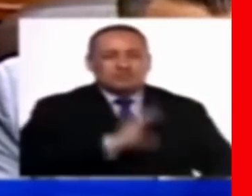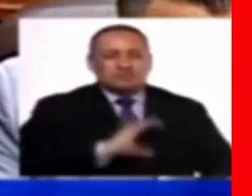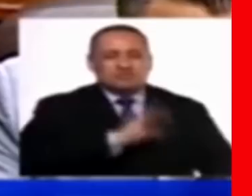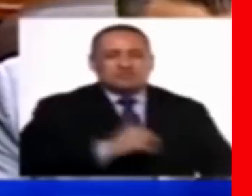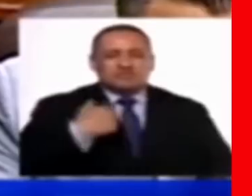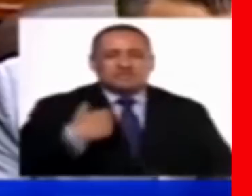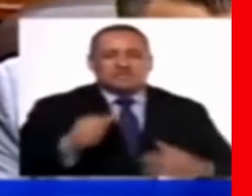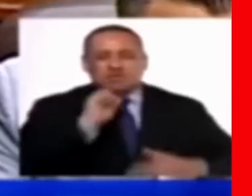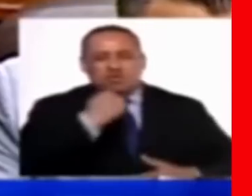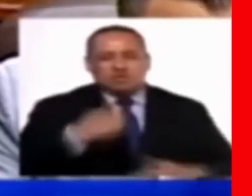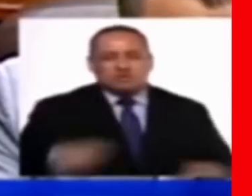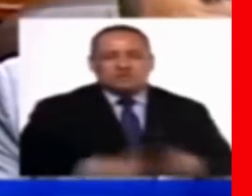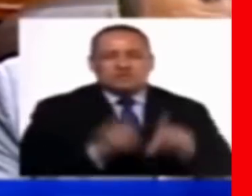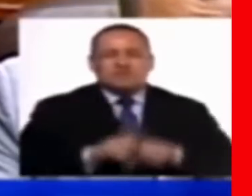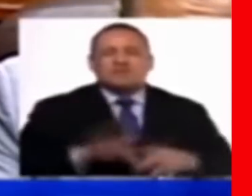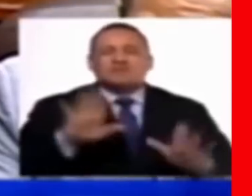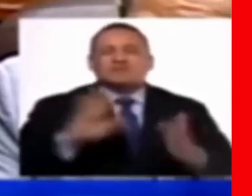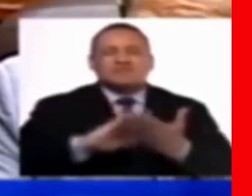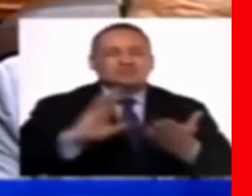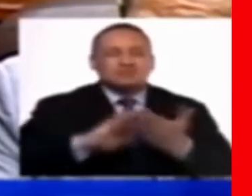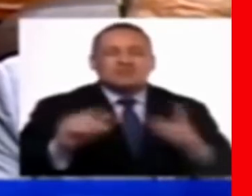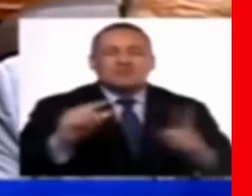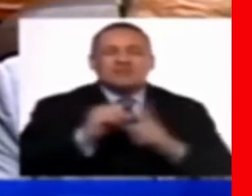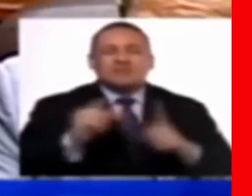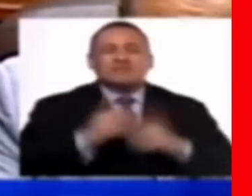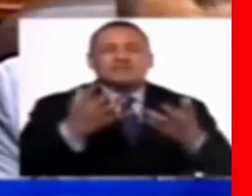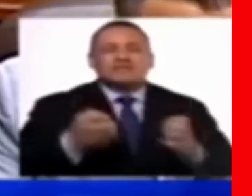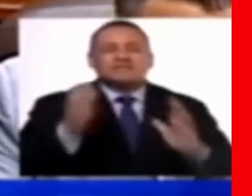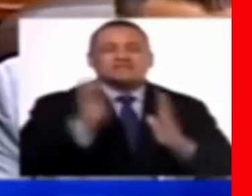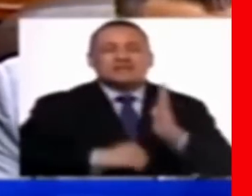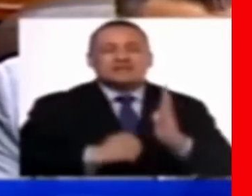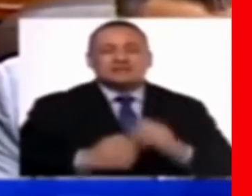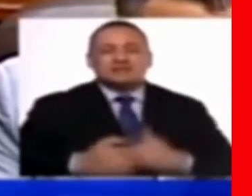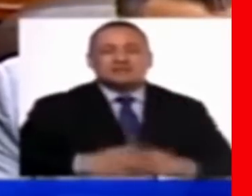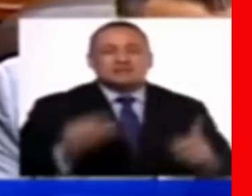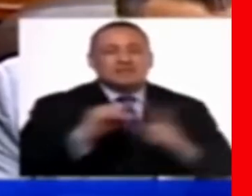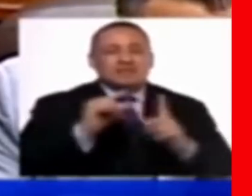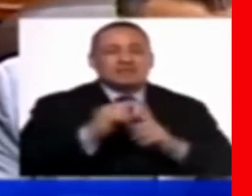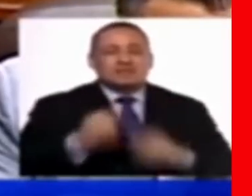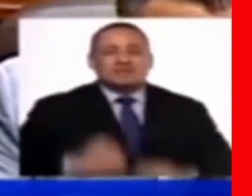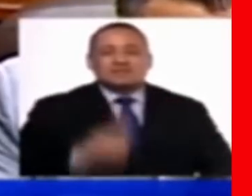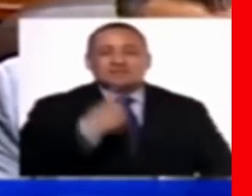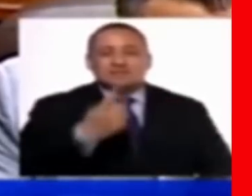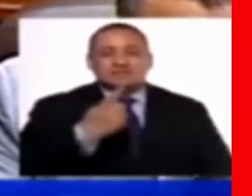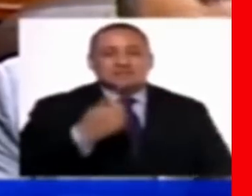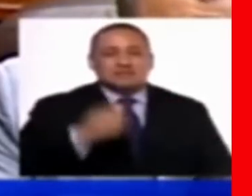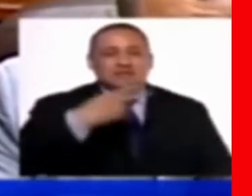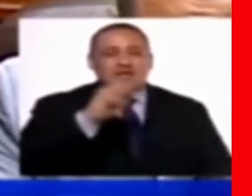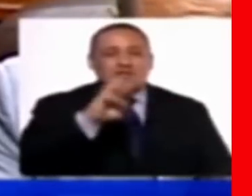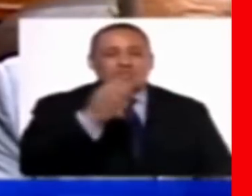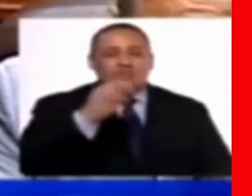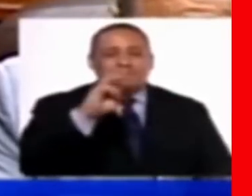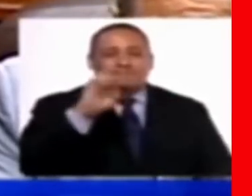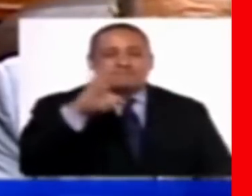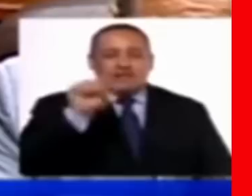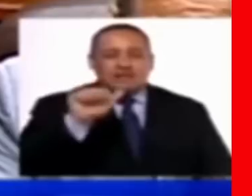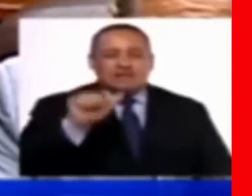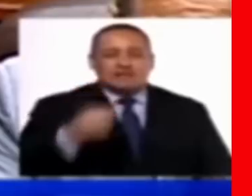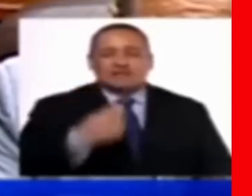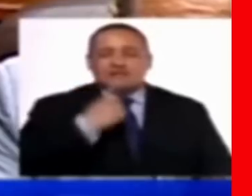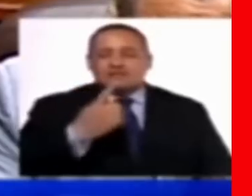tendenciosa, dolosa? Congresista, ¿cuál es la palabra que desea que retire? Que retire el término de que la Wiphala es una